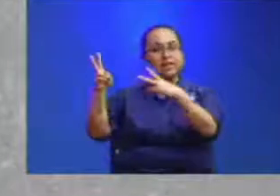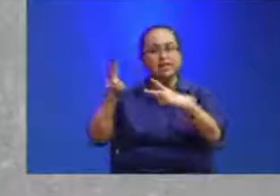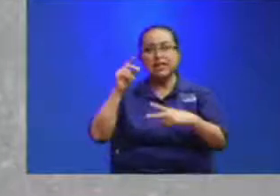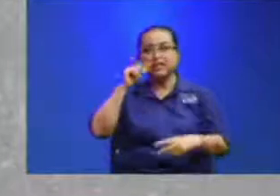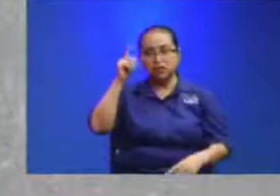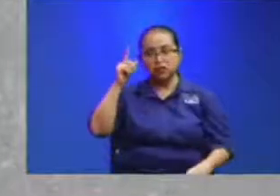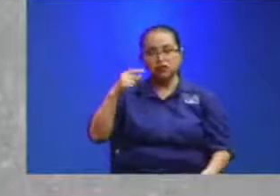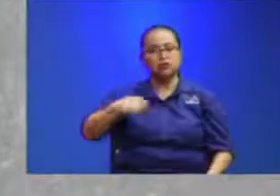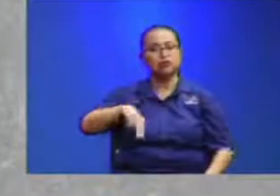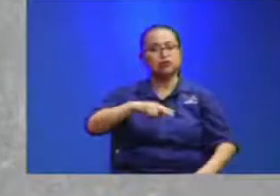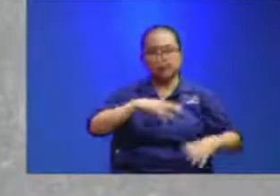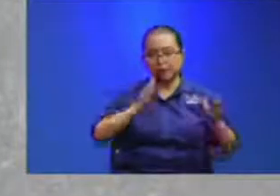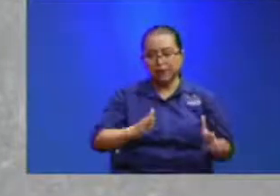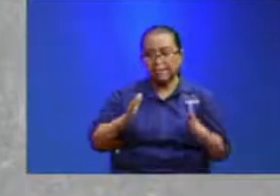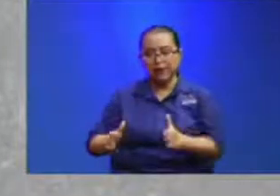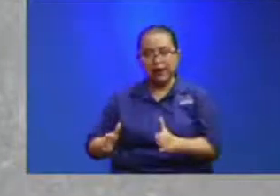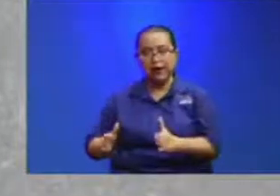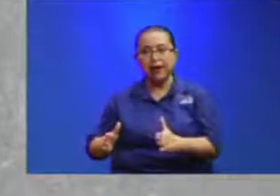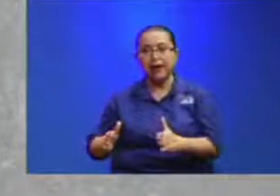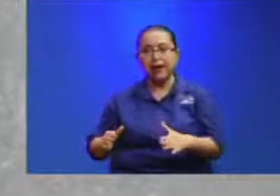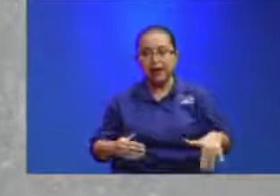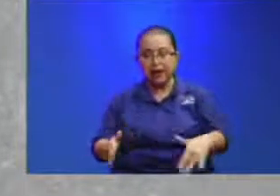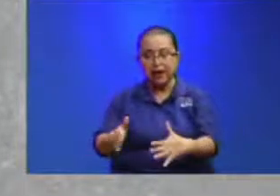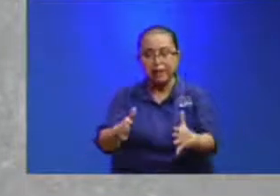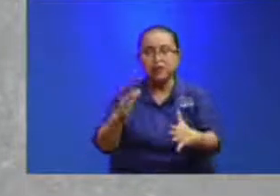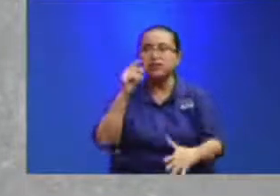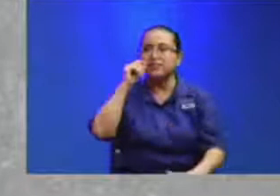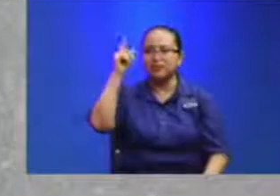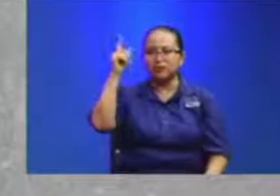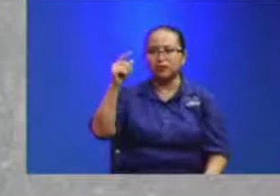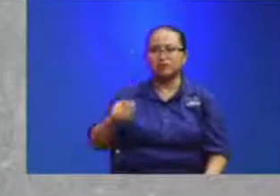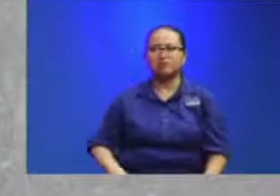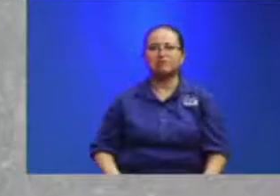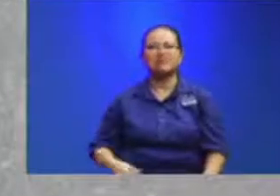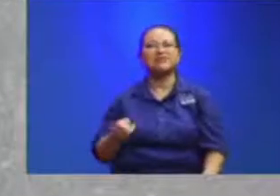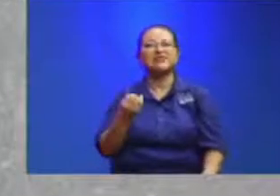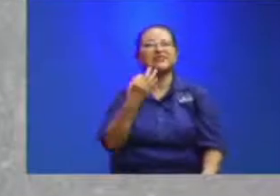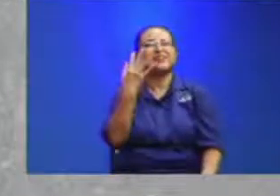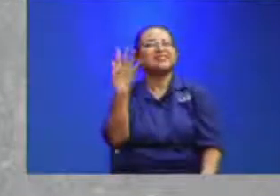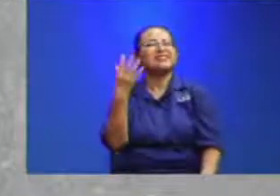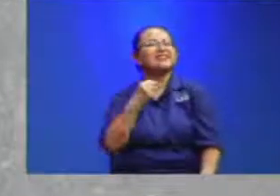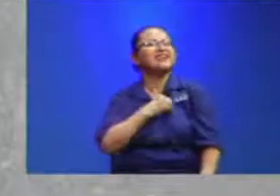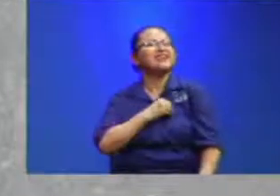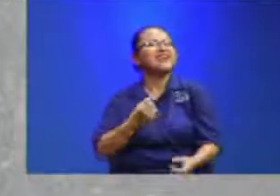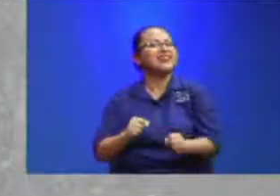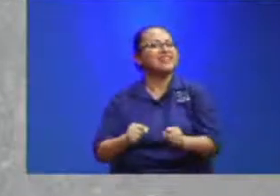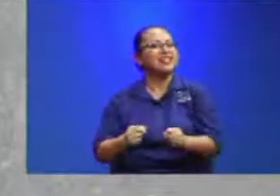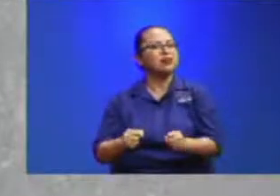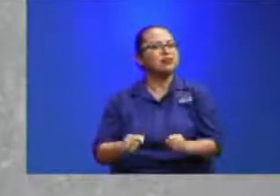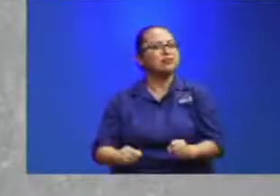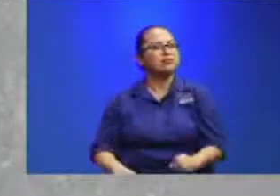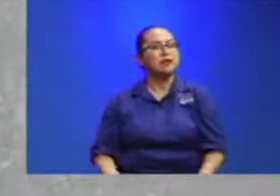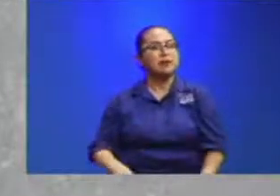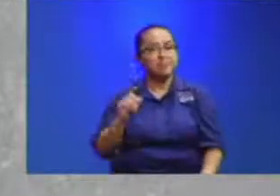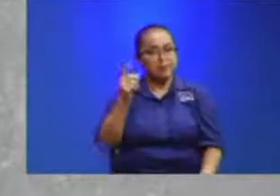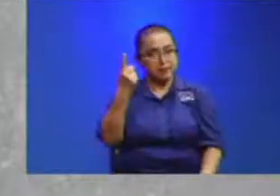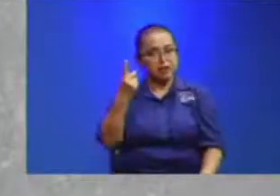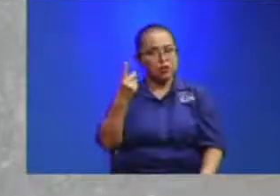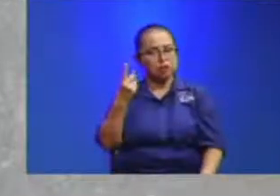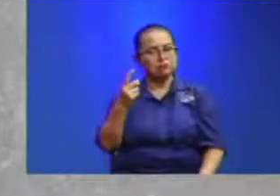preparar el camino el señor cuando se apuntan bueno lo primero que tenemos que hacer es pasar por las